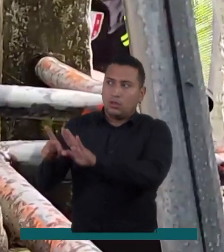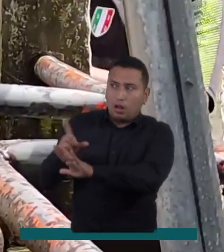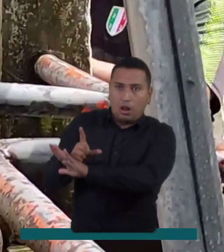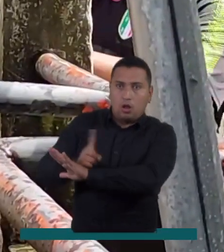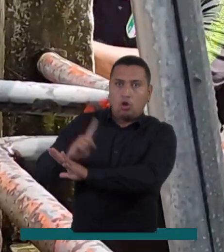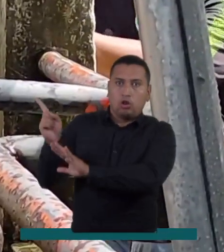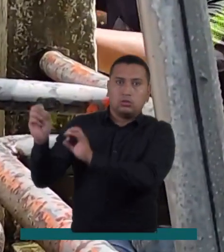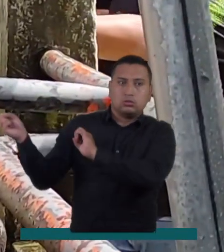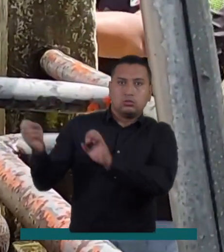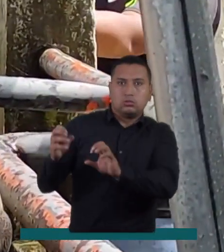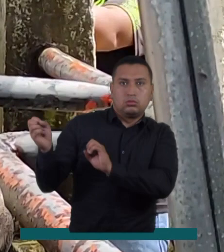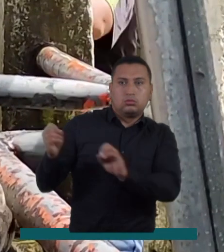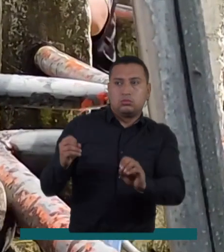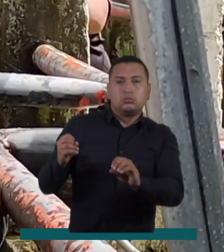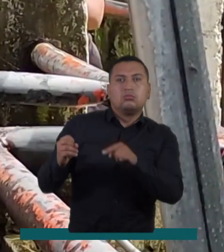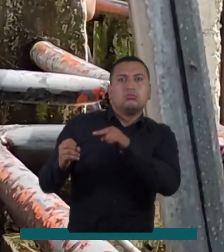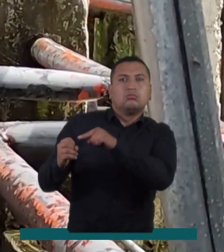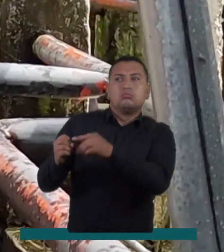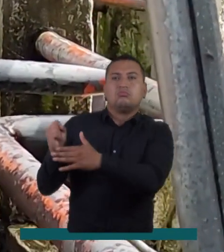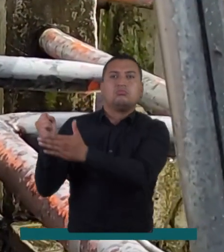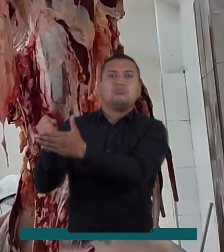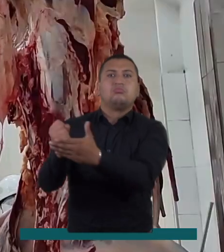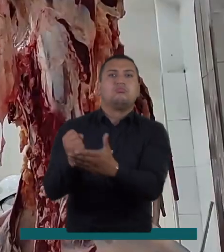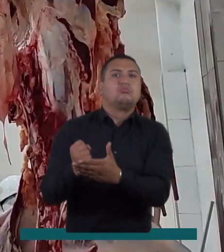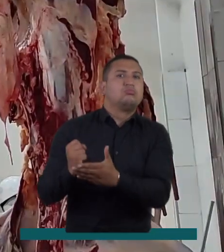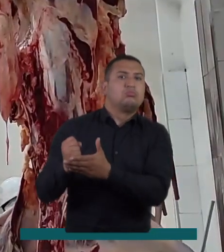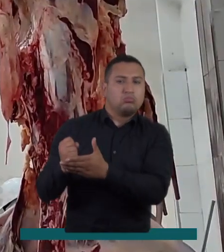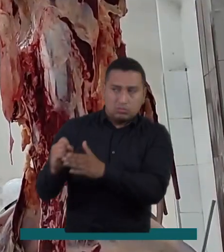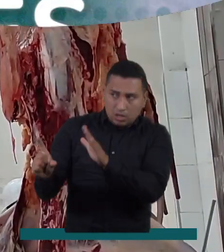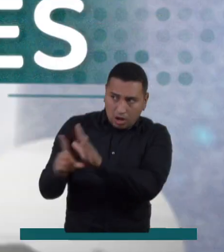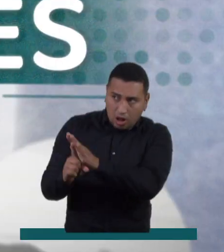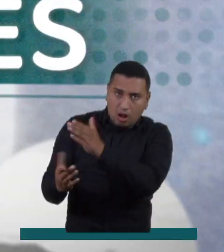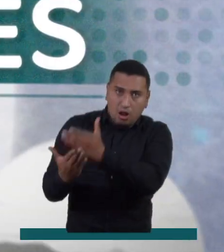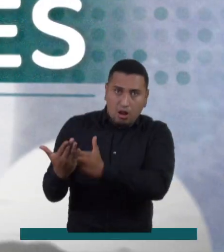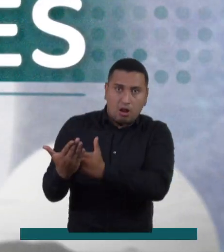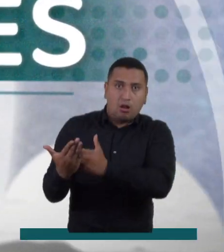de mataderos clandestinos, generando riesgo para los consumidores.